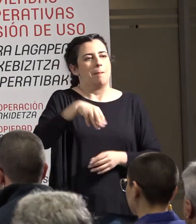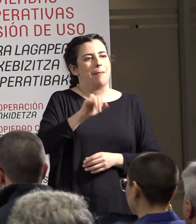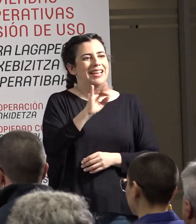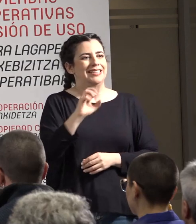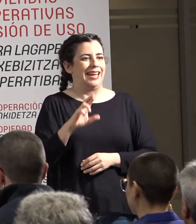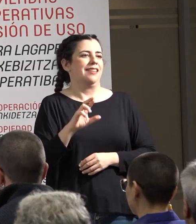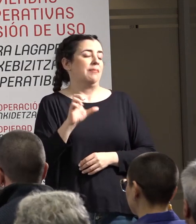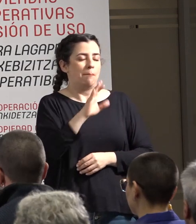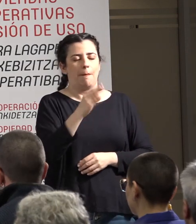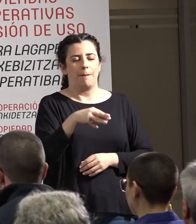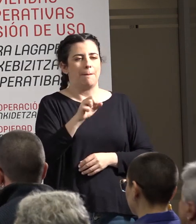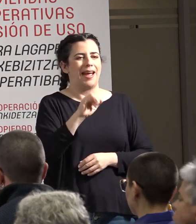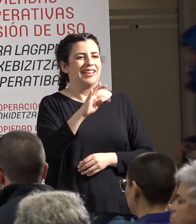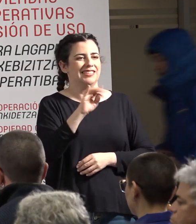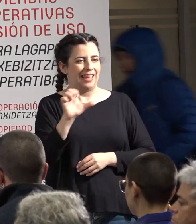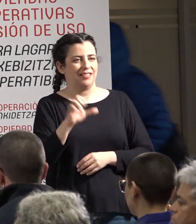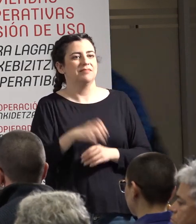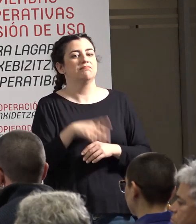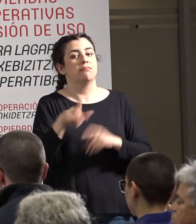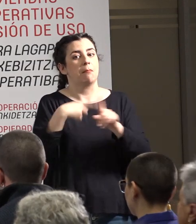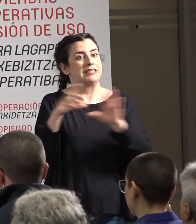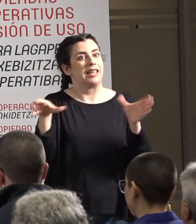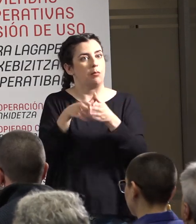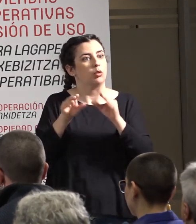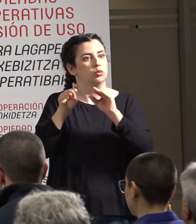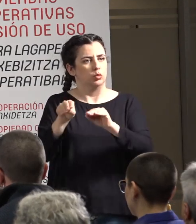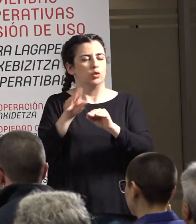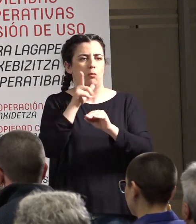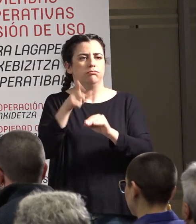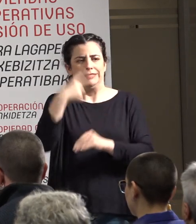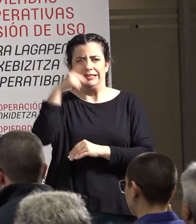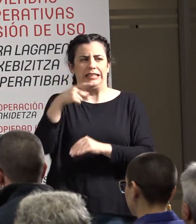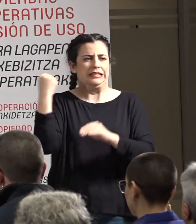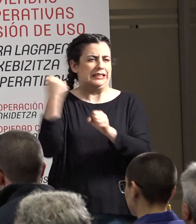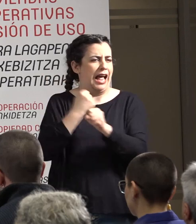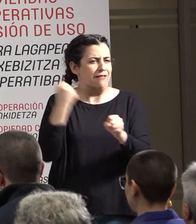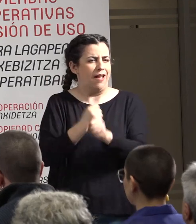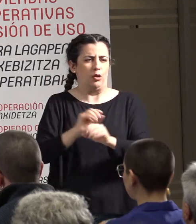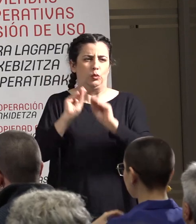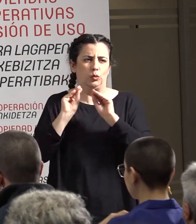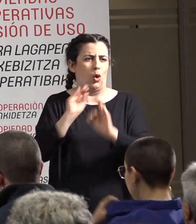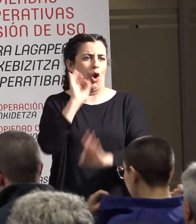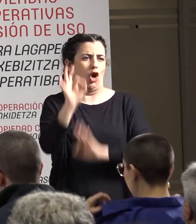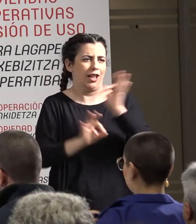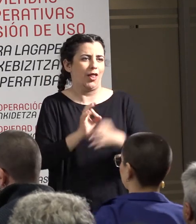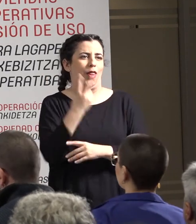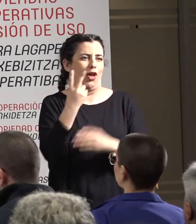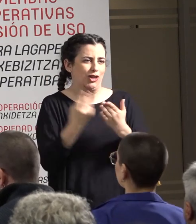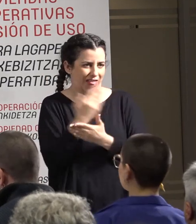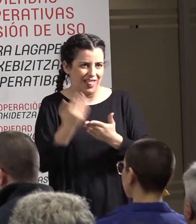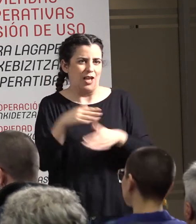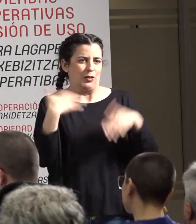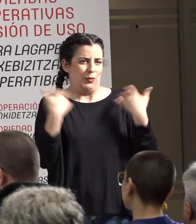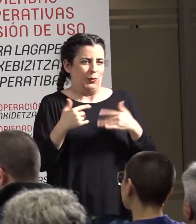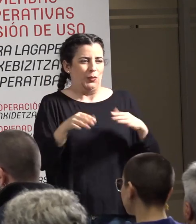directora general de Vivienda, y a todo su equipo, puesto que soy consciente del trabajazo que han hecho en la organización de estos dos días en los que vamos